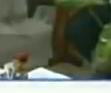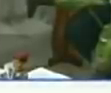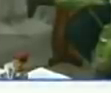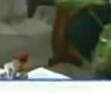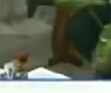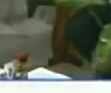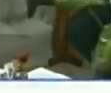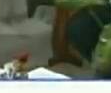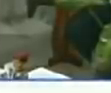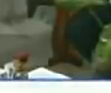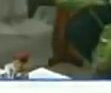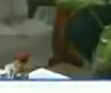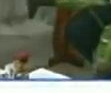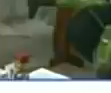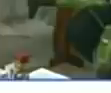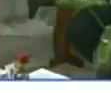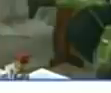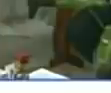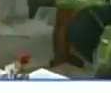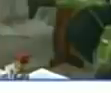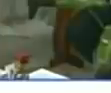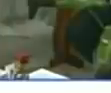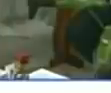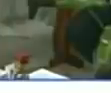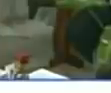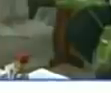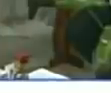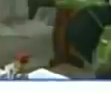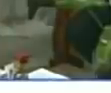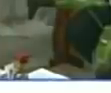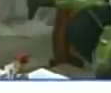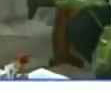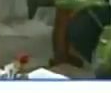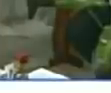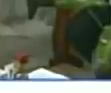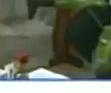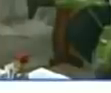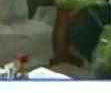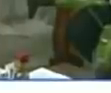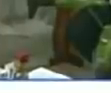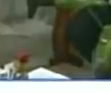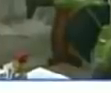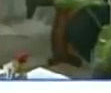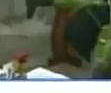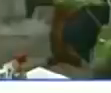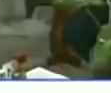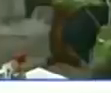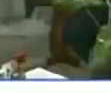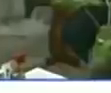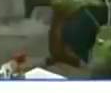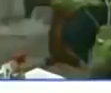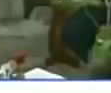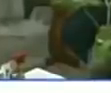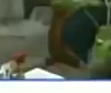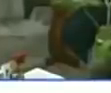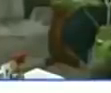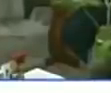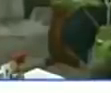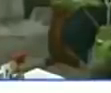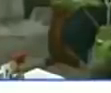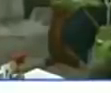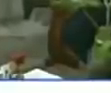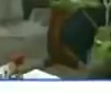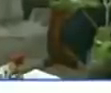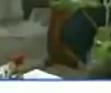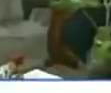ambulatorio, se cuenta con los cuadrantes de paz, con bomberos, existen todos los servicios de agua potable, de aguas